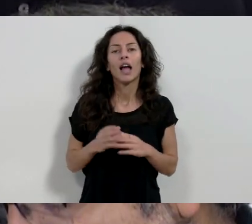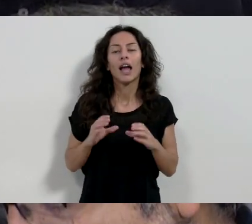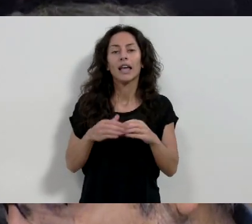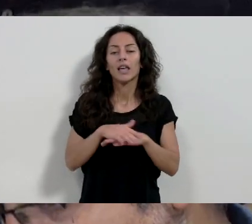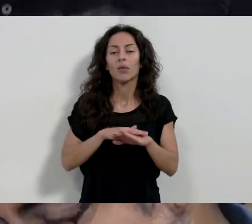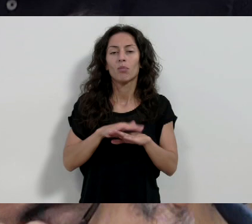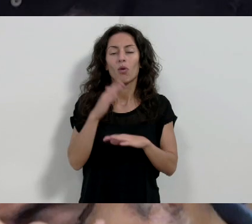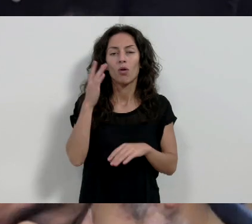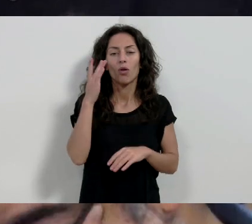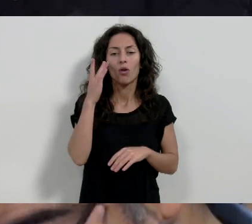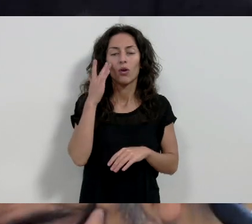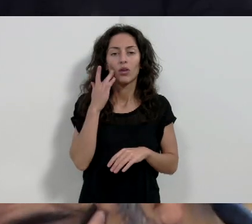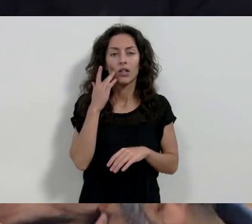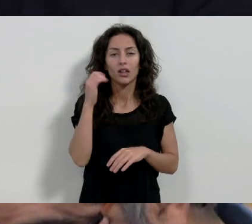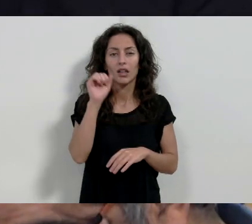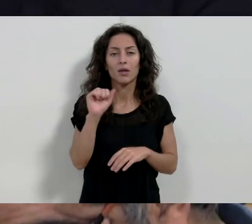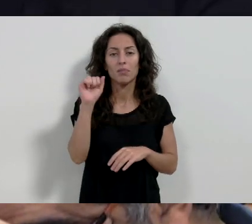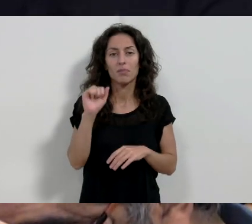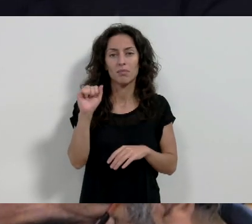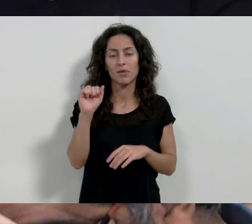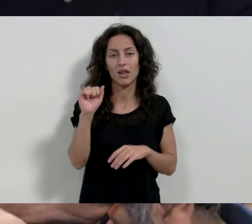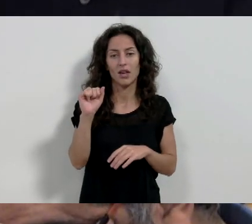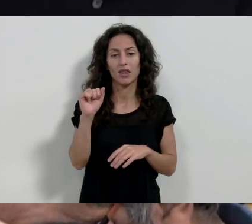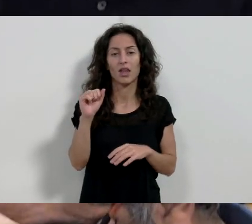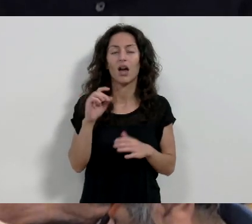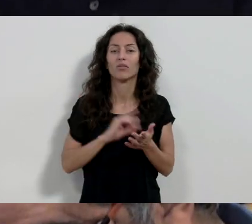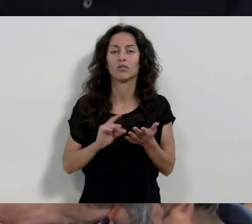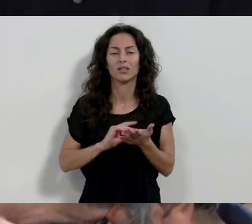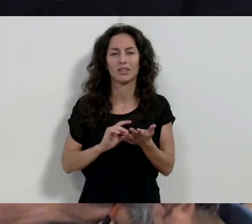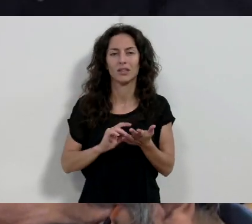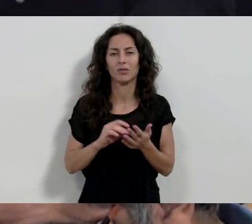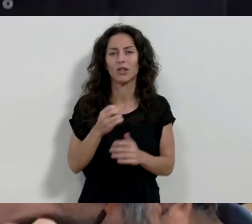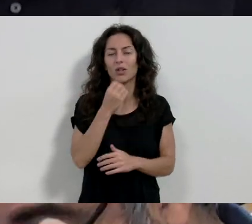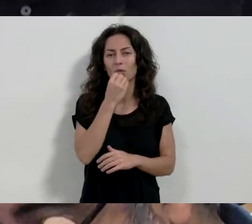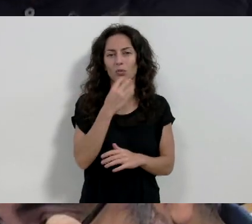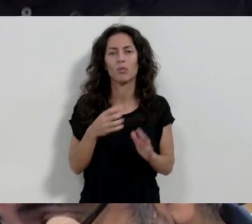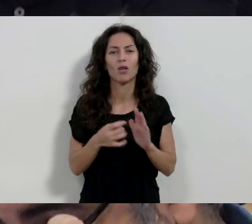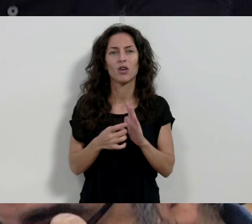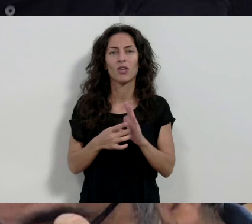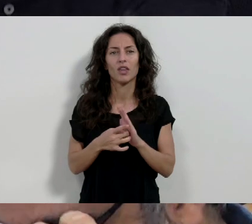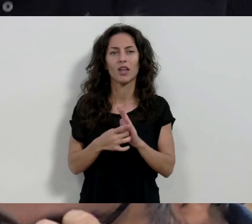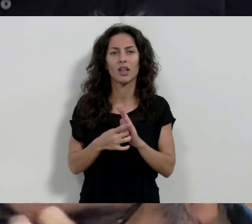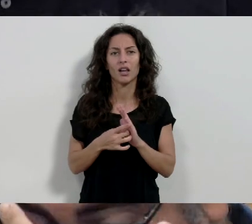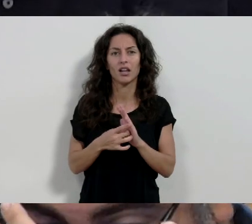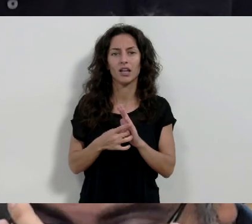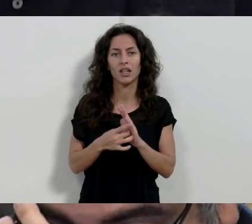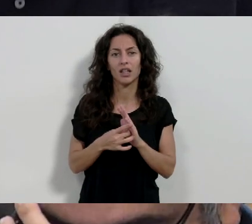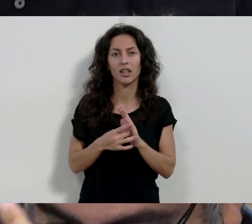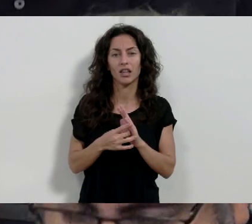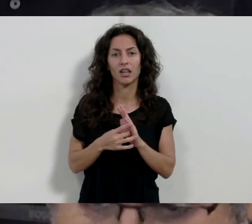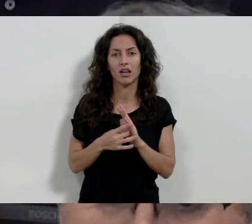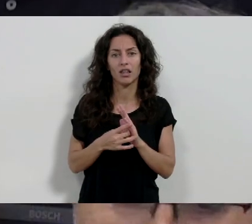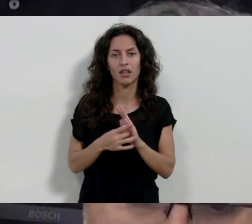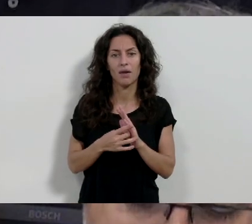un servicio de limpieza que incluso de otras ciudades que visitamos y hablamos se sorprenden, ¿no?, de la cantidad de